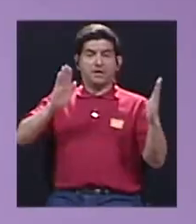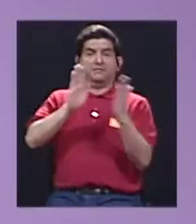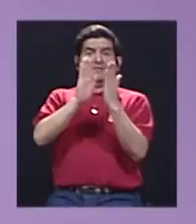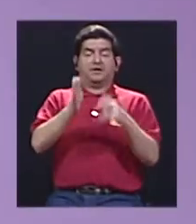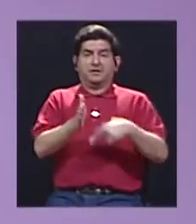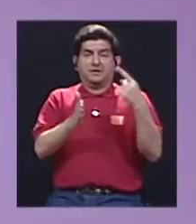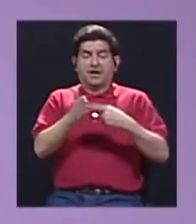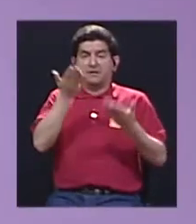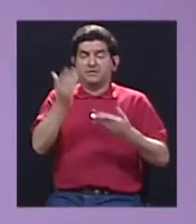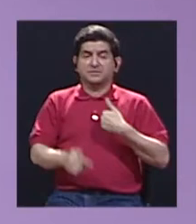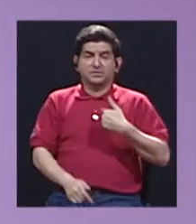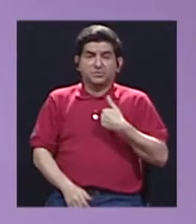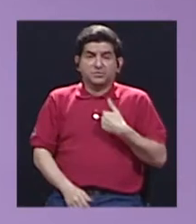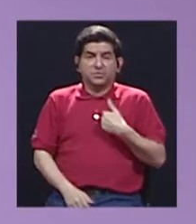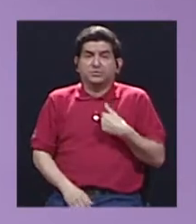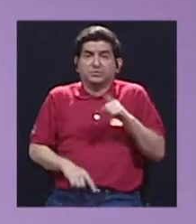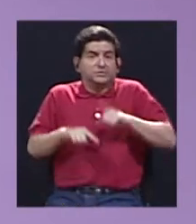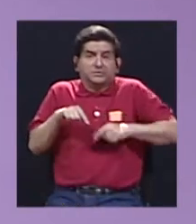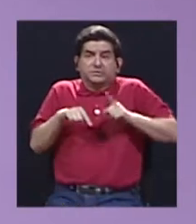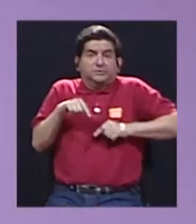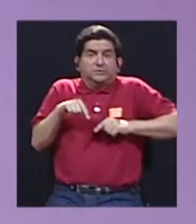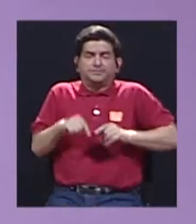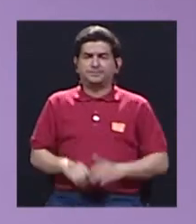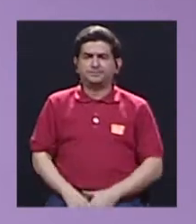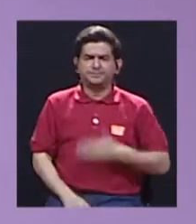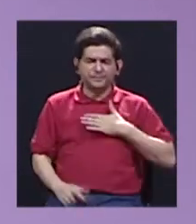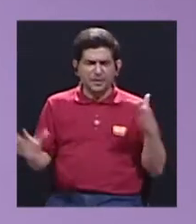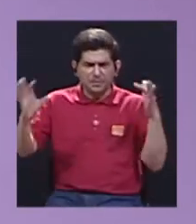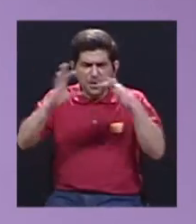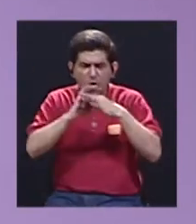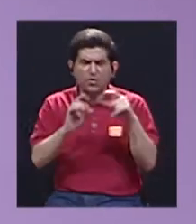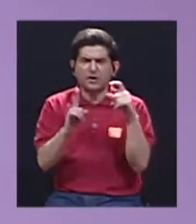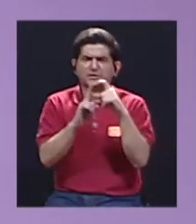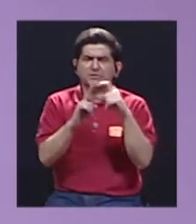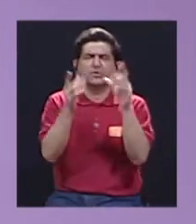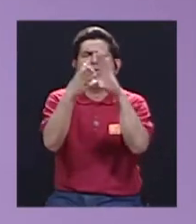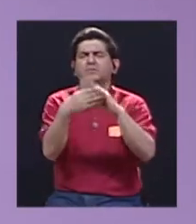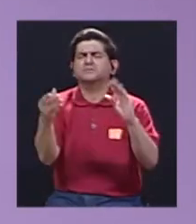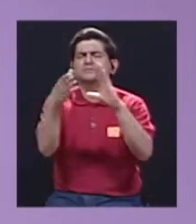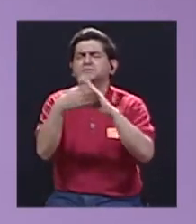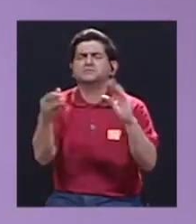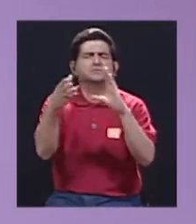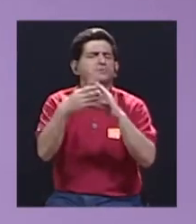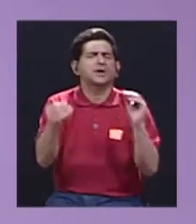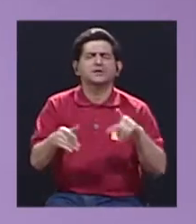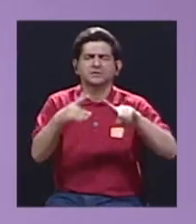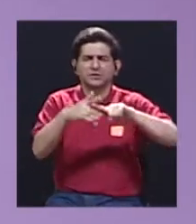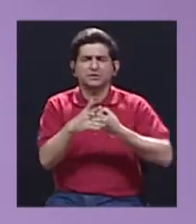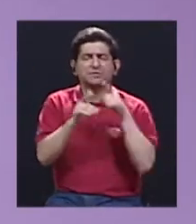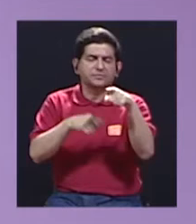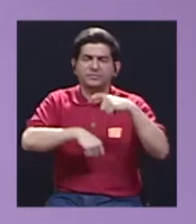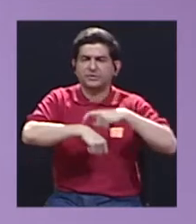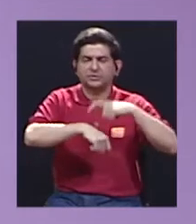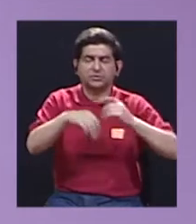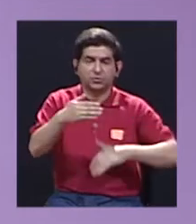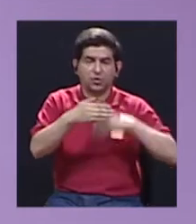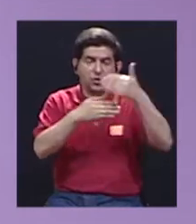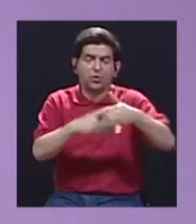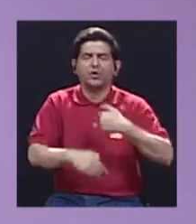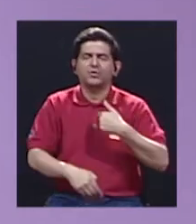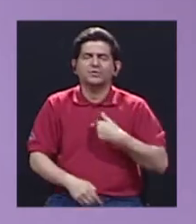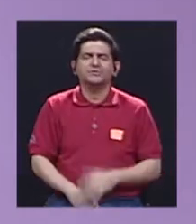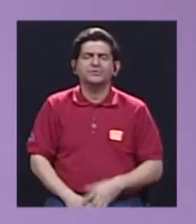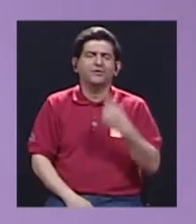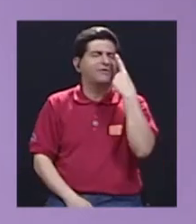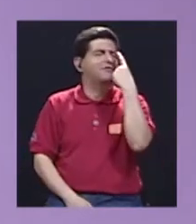ejemplo que a veces nos puede inhibir entonces en parte pues mi conexión con la palabra con la cuentería con los cuentos comenzó por ahí después me enamoré de